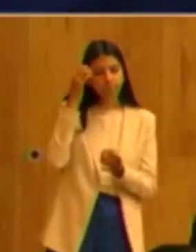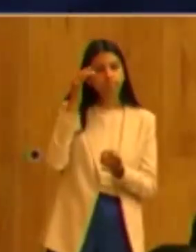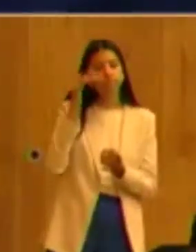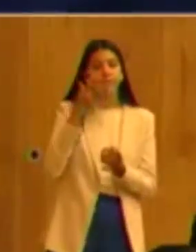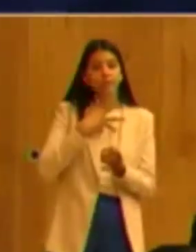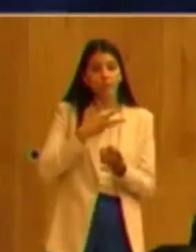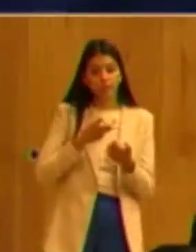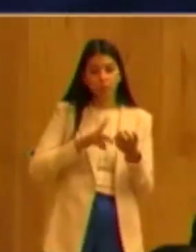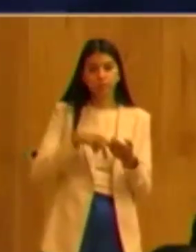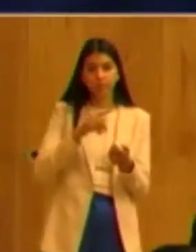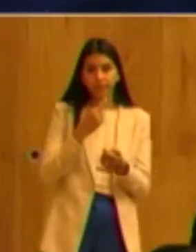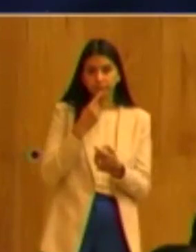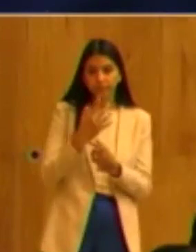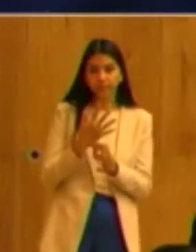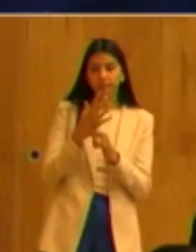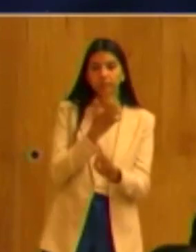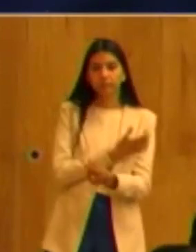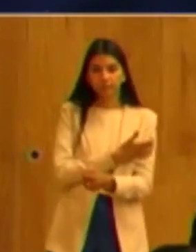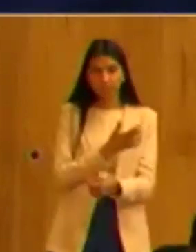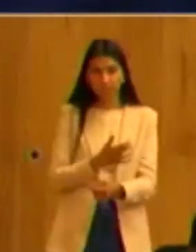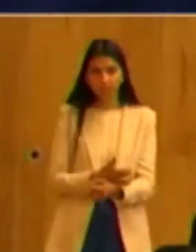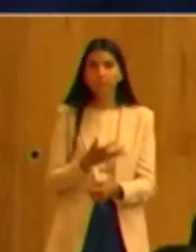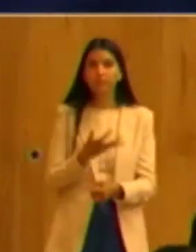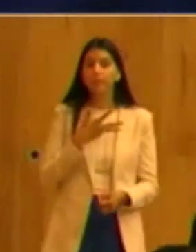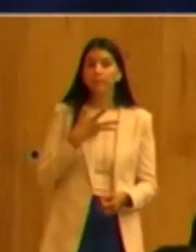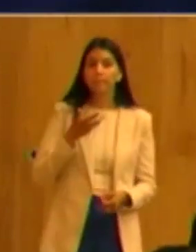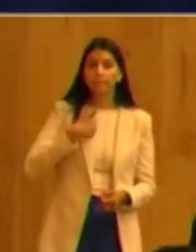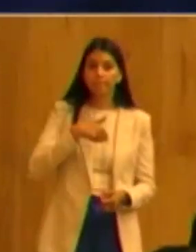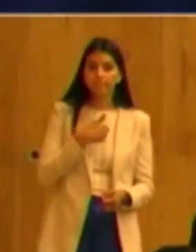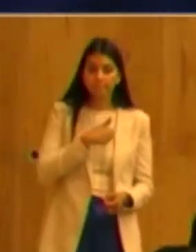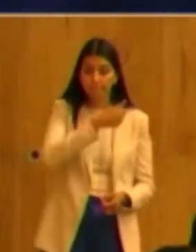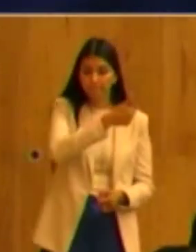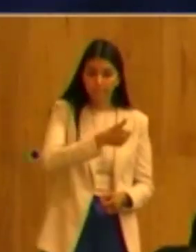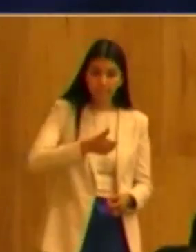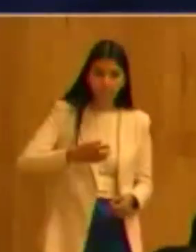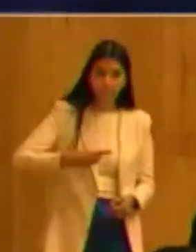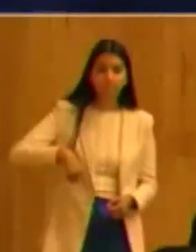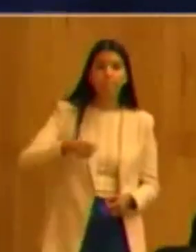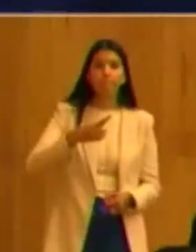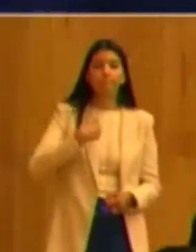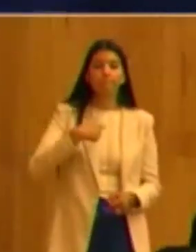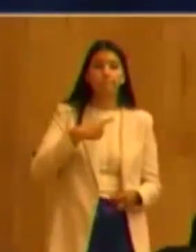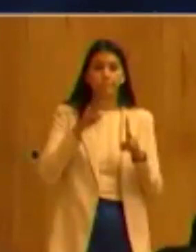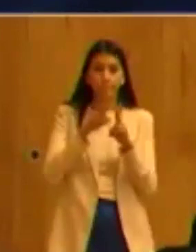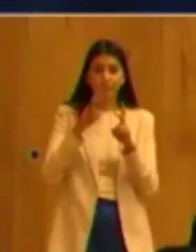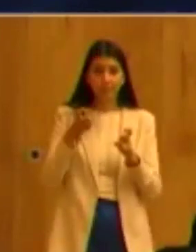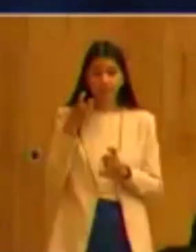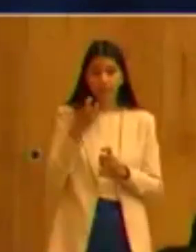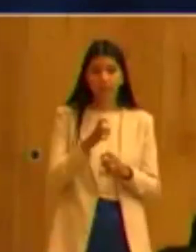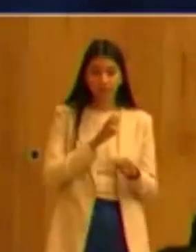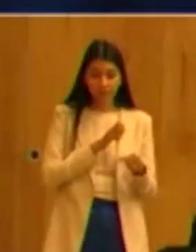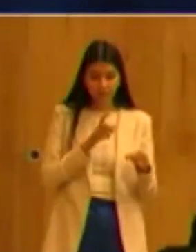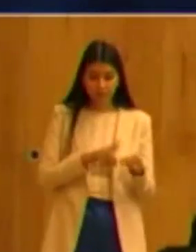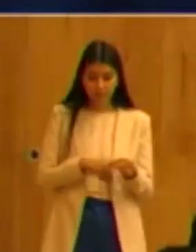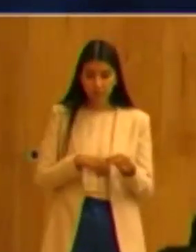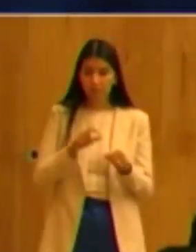Pero como lo dicen las compañeras, tenemos nosotros cada uno en nuestra materia esa